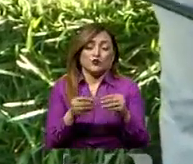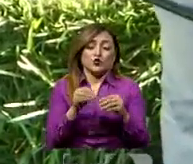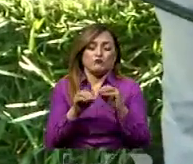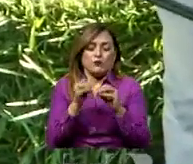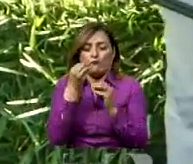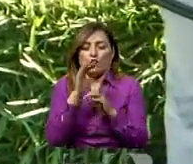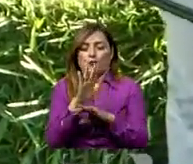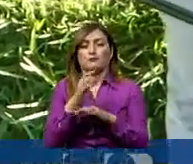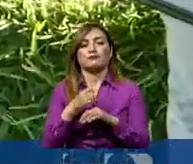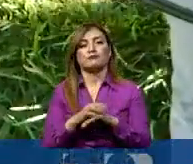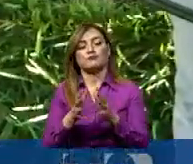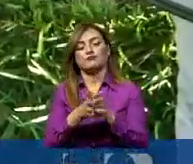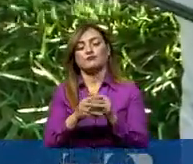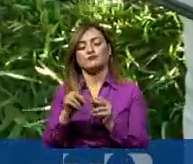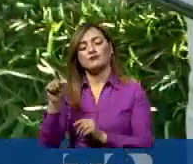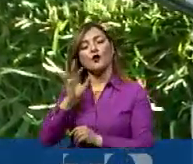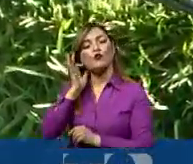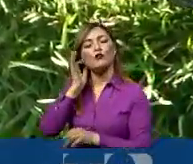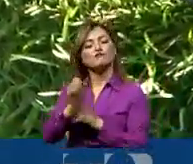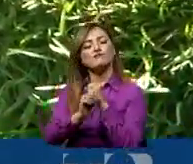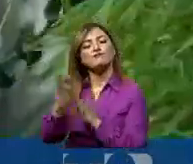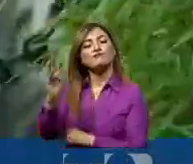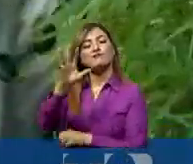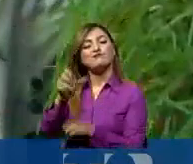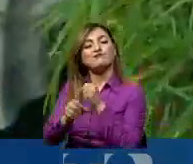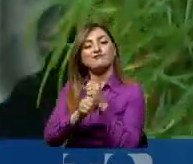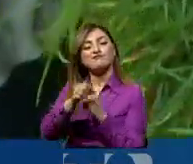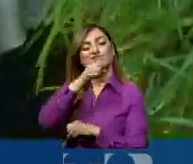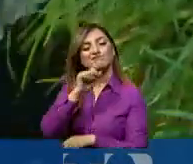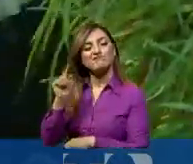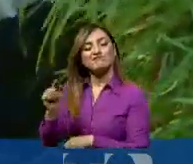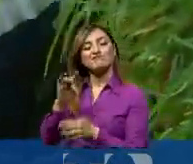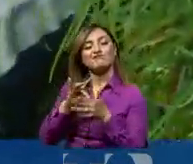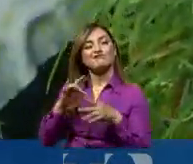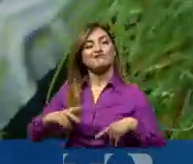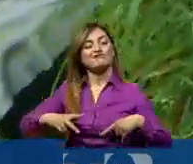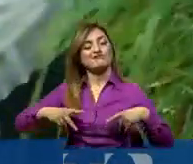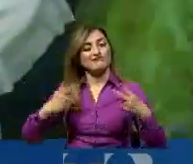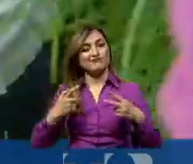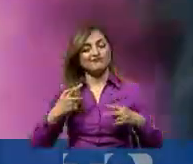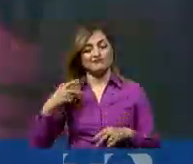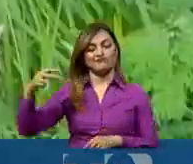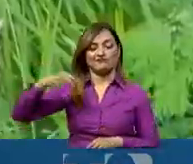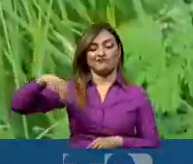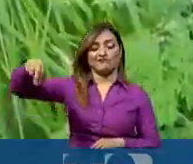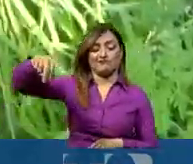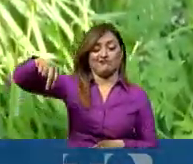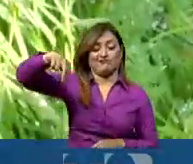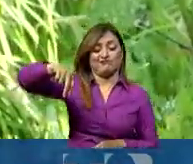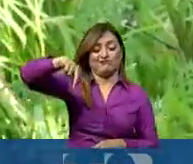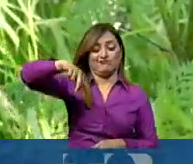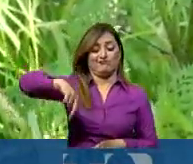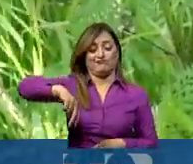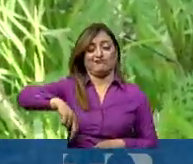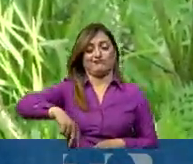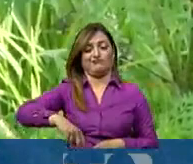Todos los días, doña Hilda Culanata, de 65 años de edad, tiene que arriesgar su vida atravesando la quebrada Calicanto para poder cruzar desde